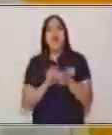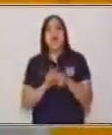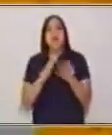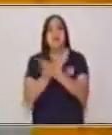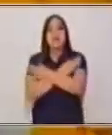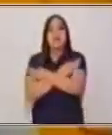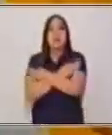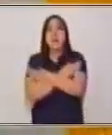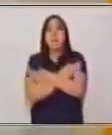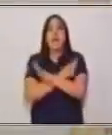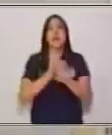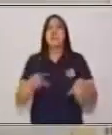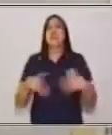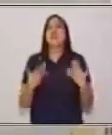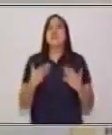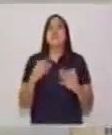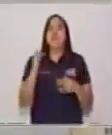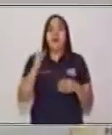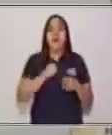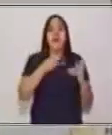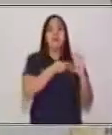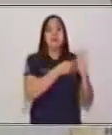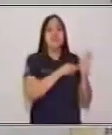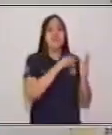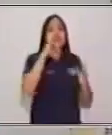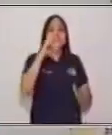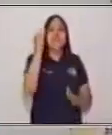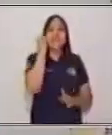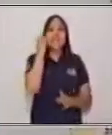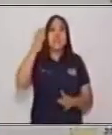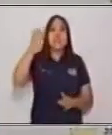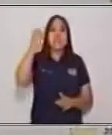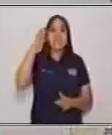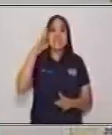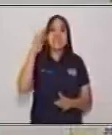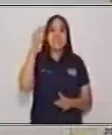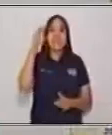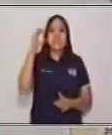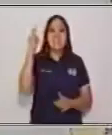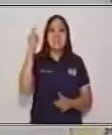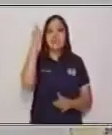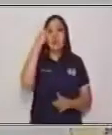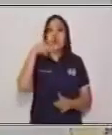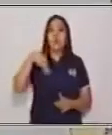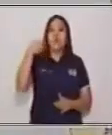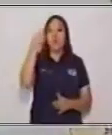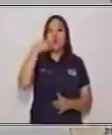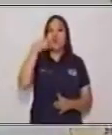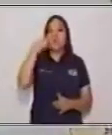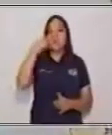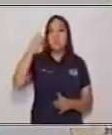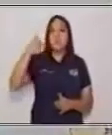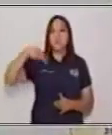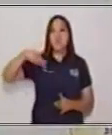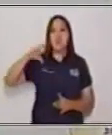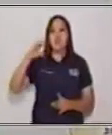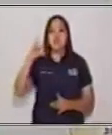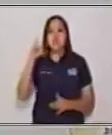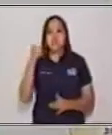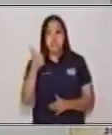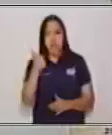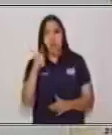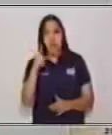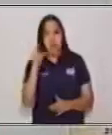El circunstancial. Perfecto. Aquí existen circunstanciales de tiempo, circunstanciales de lugar.